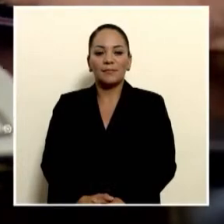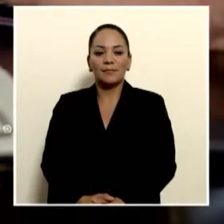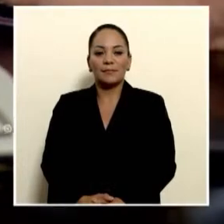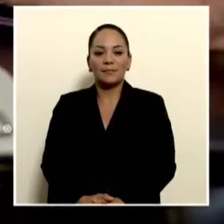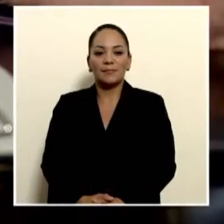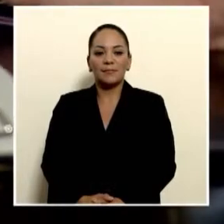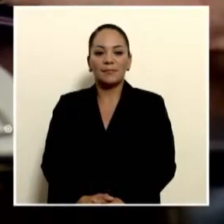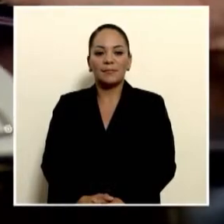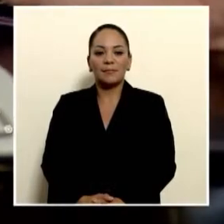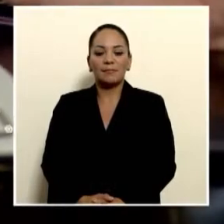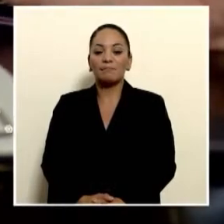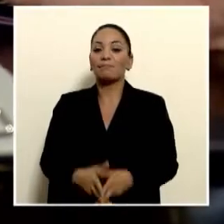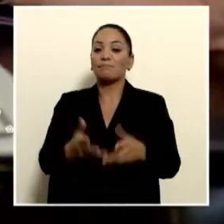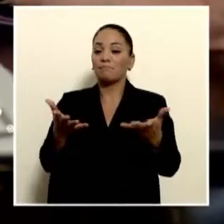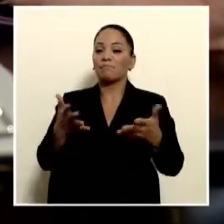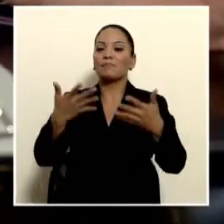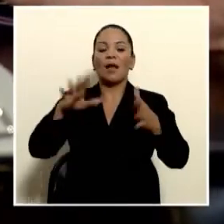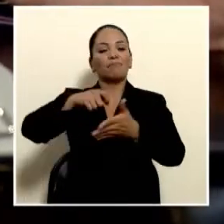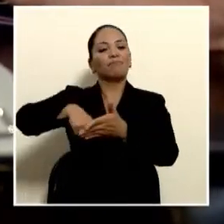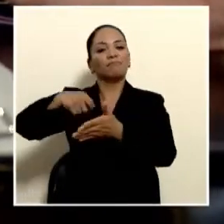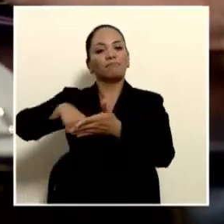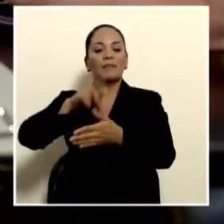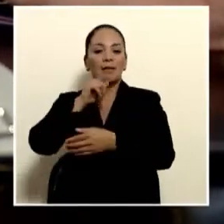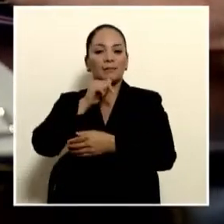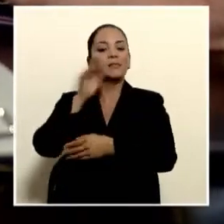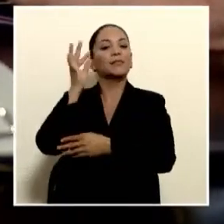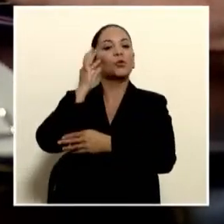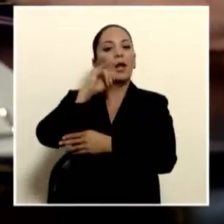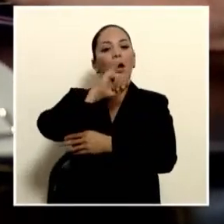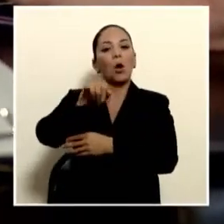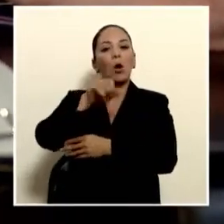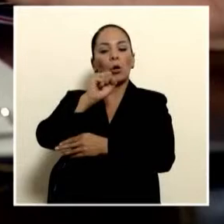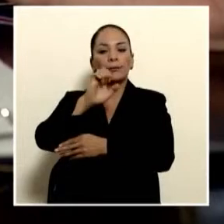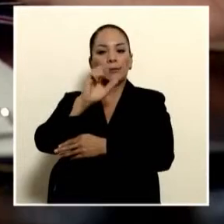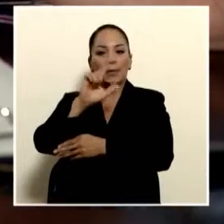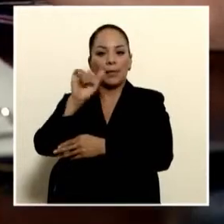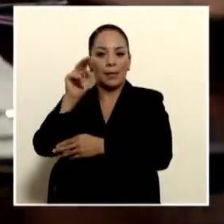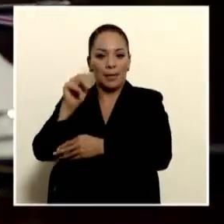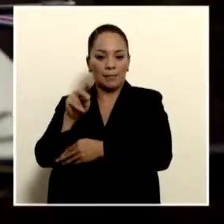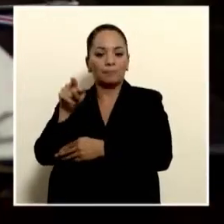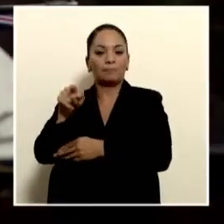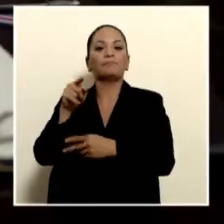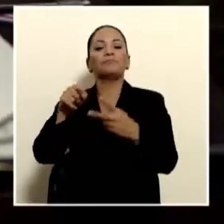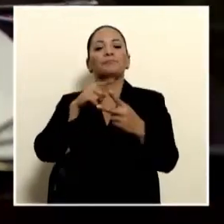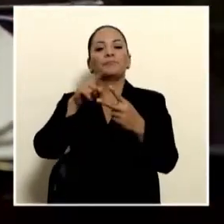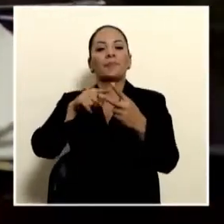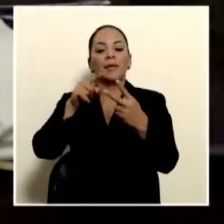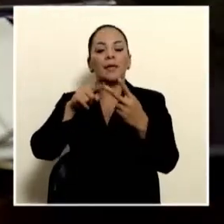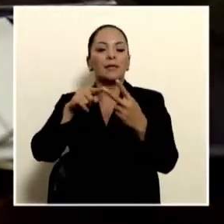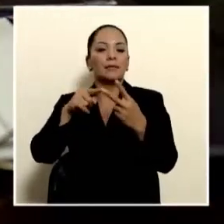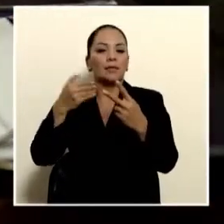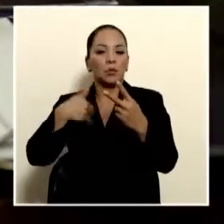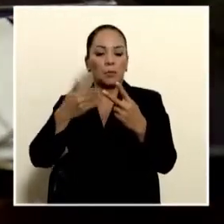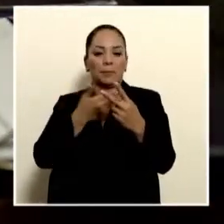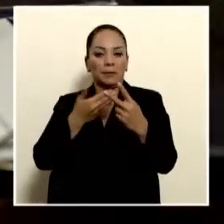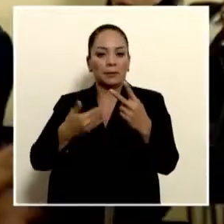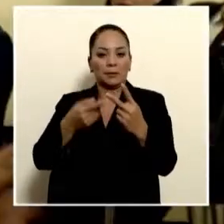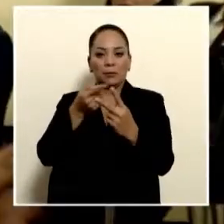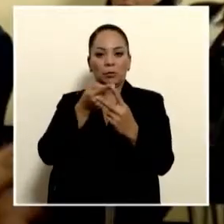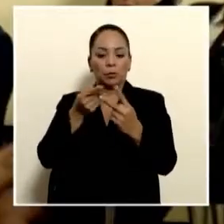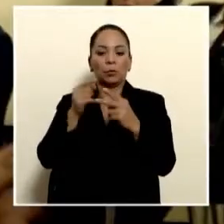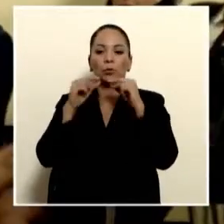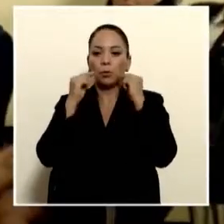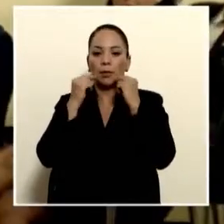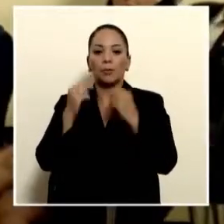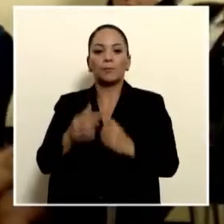Han suscrito entonces este documento la señora Jocelyn Chacón Madrigal, ministra de Salud, y el señor presidente de la República, don Rodrigo Chávez